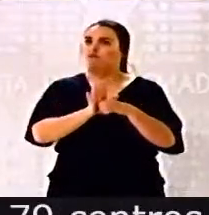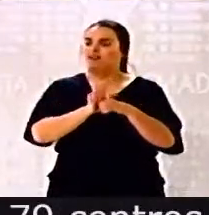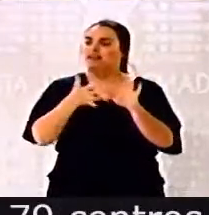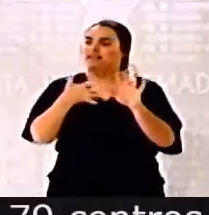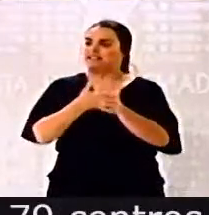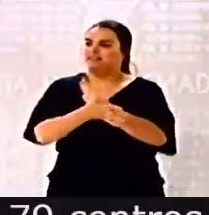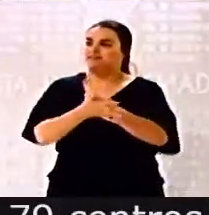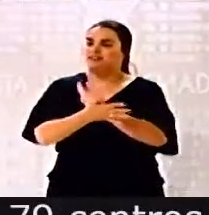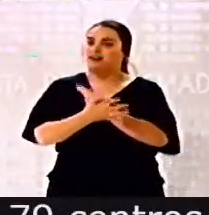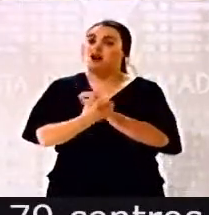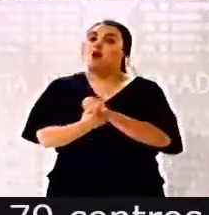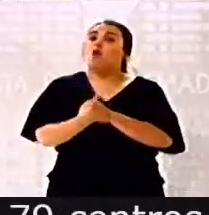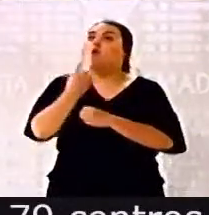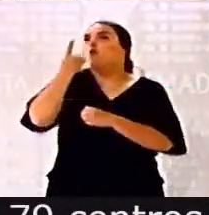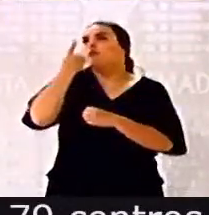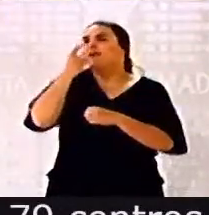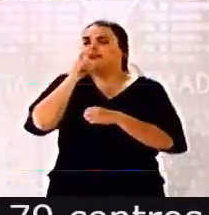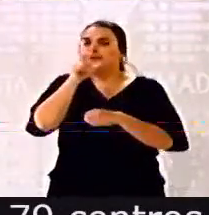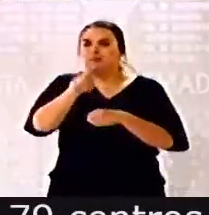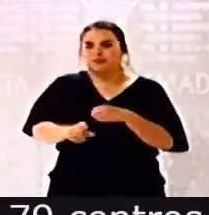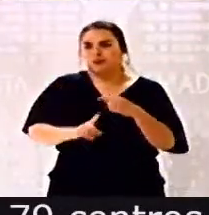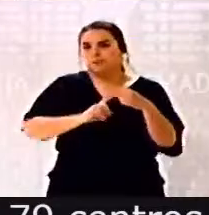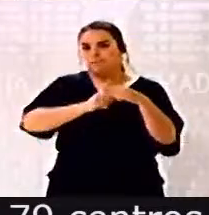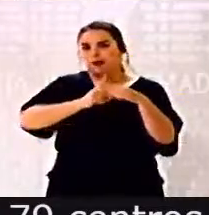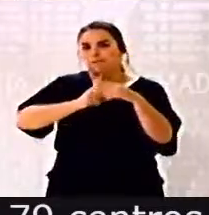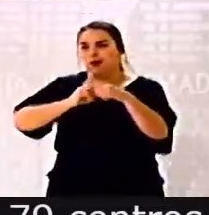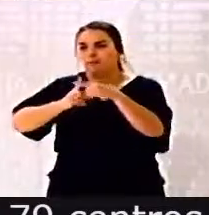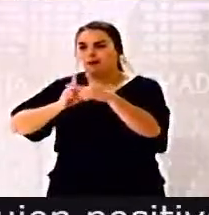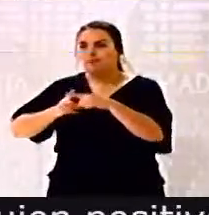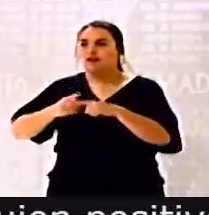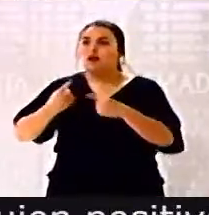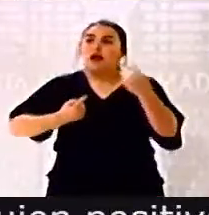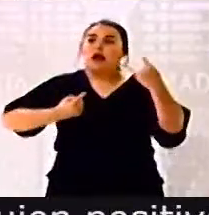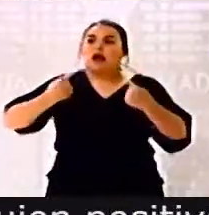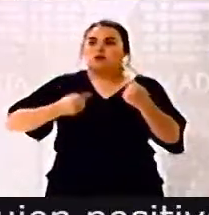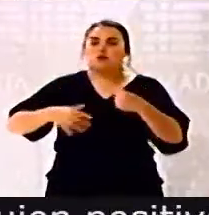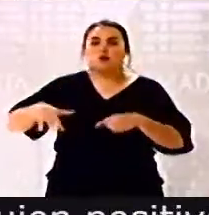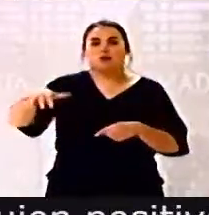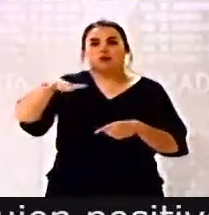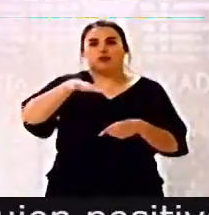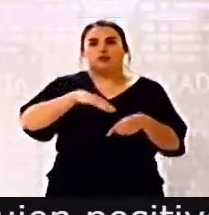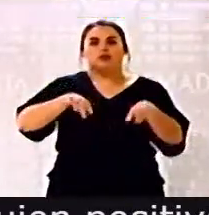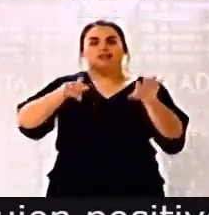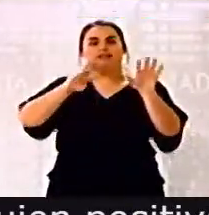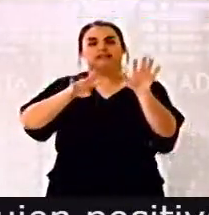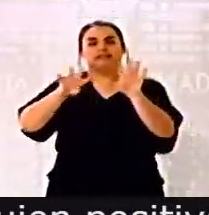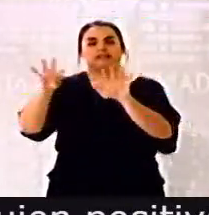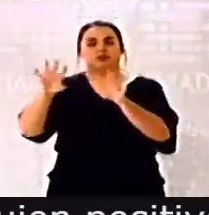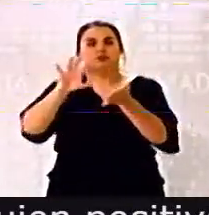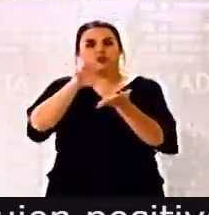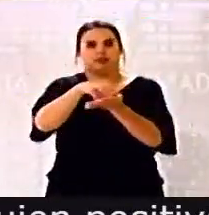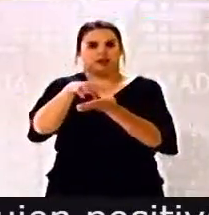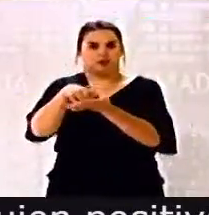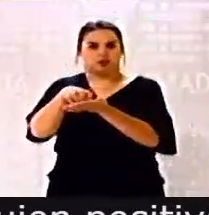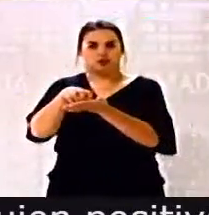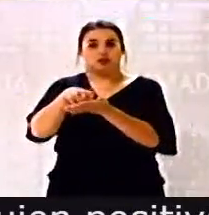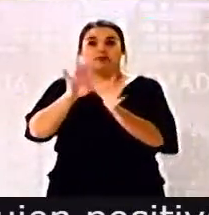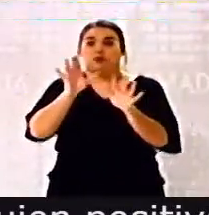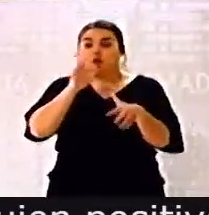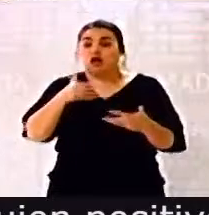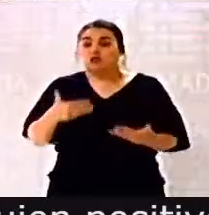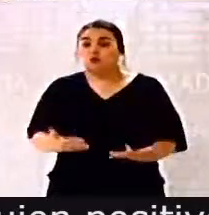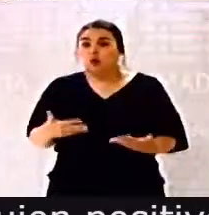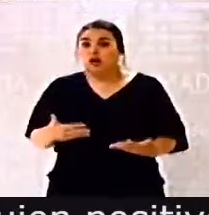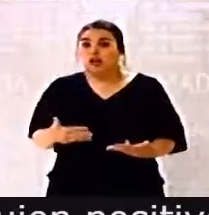dado alguien positivo con PCR en algunos de esos 79 centros, y que a día de hoy,